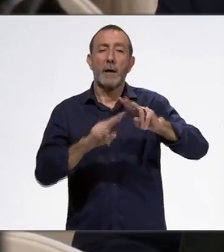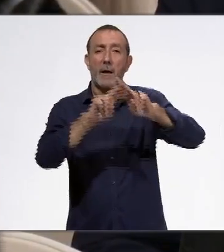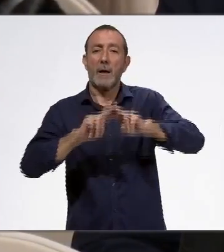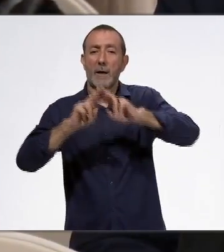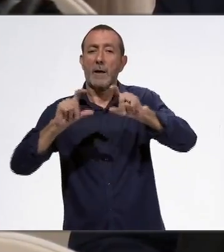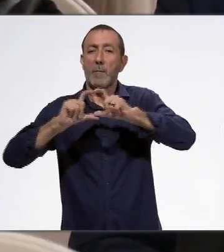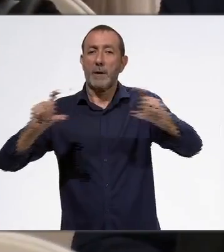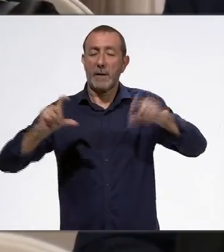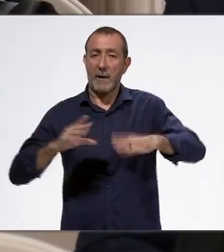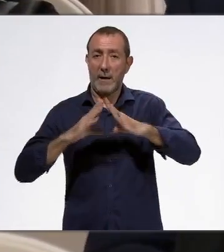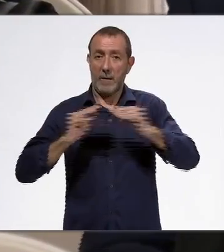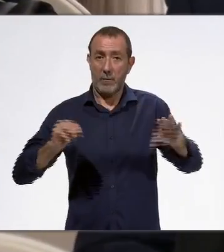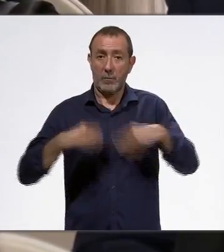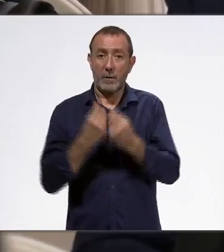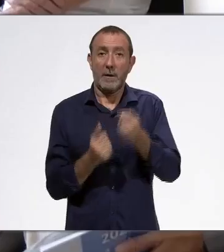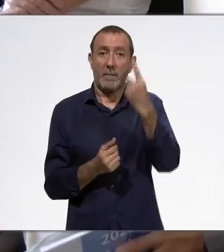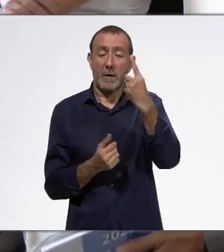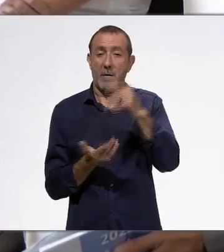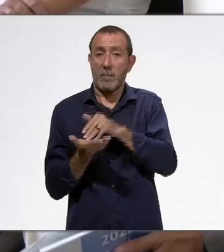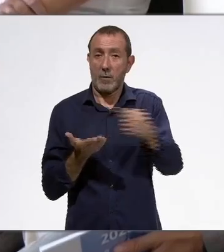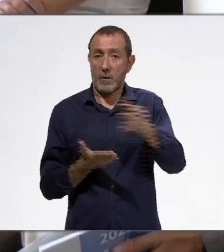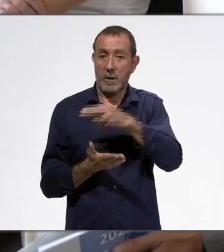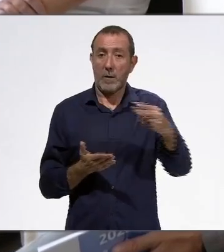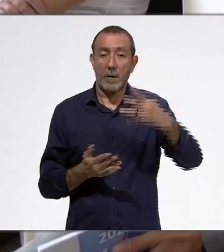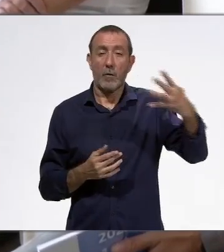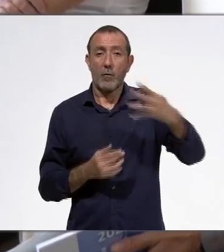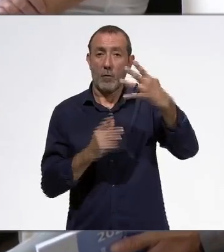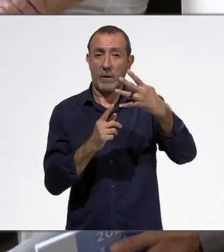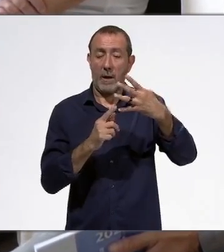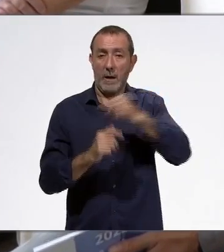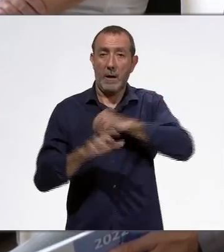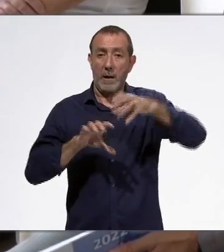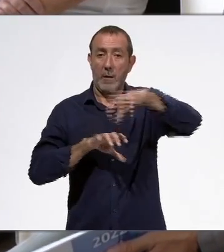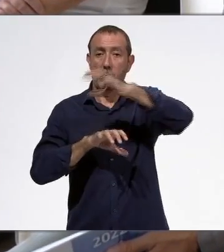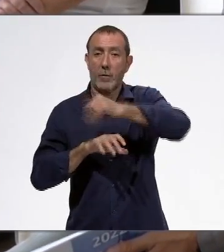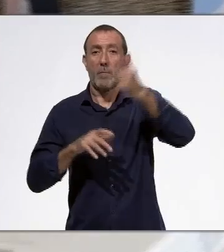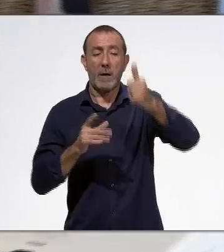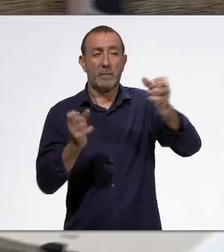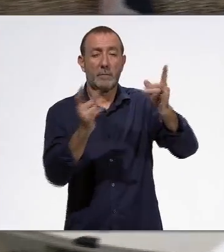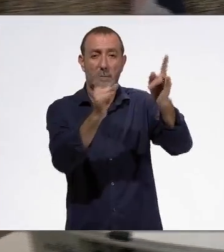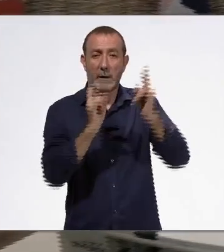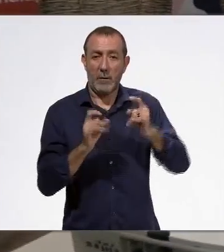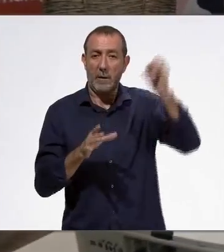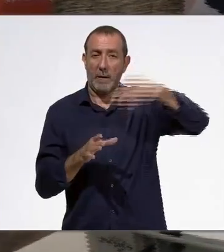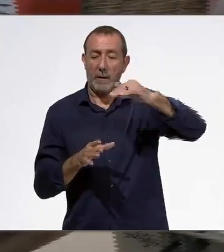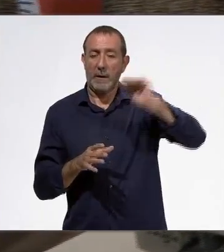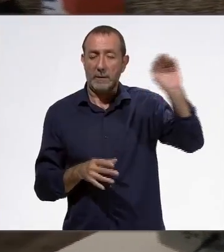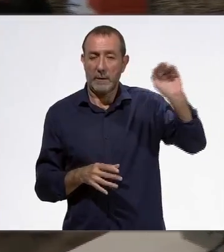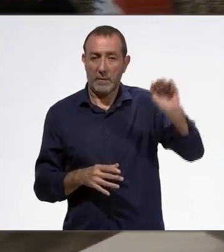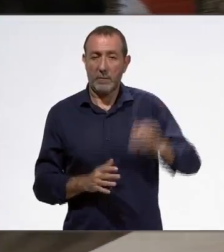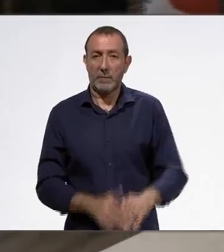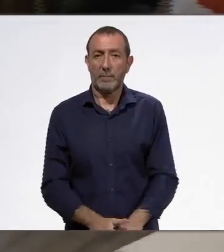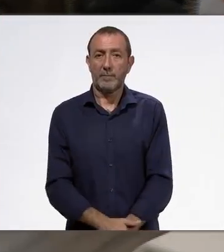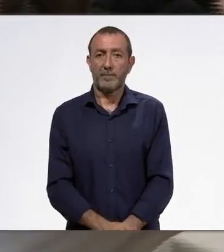inversión empresarial en Andalucía que con casi mil millones de euros es la cuarta comunidad Autónoma de España receptora de capital extranjero